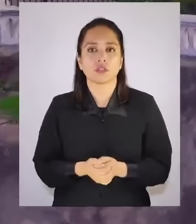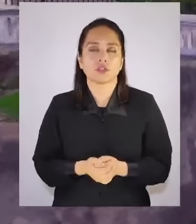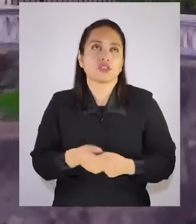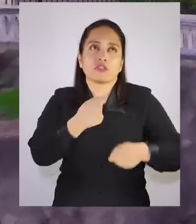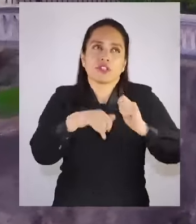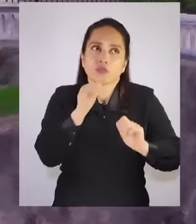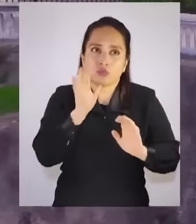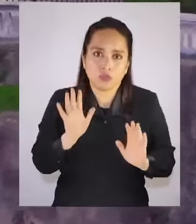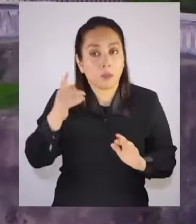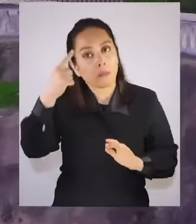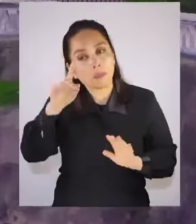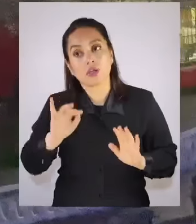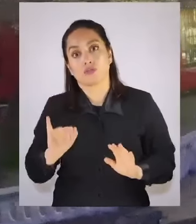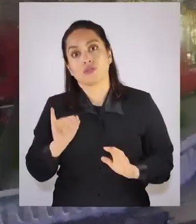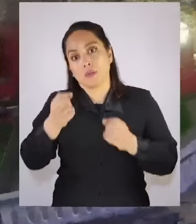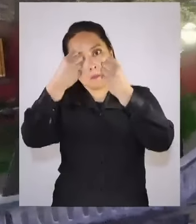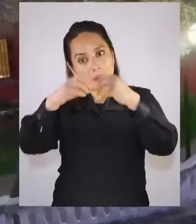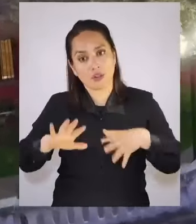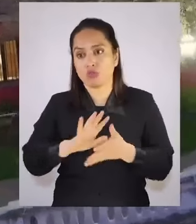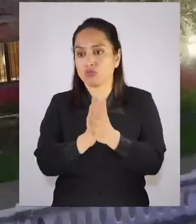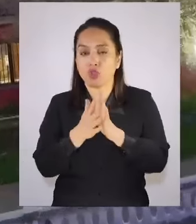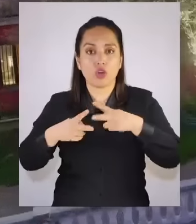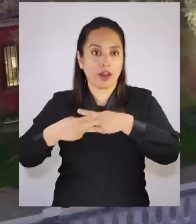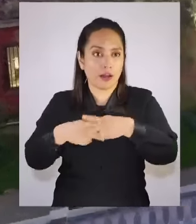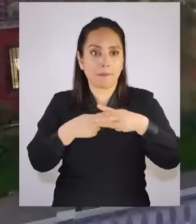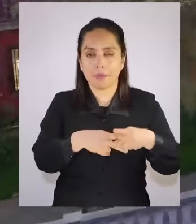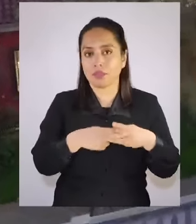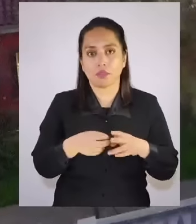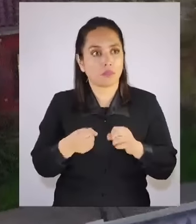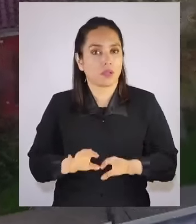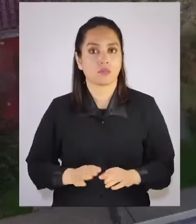pero por lo menos perdió todos los instrumentos que tenía.